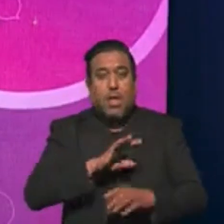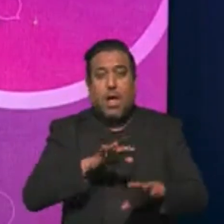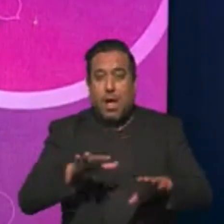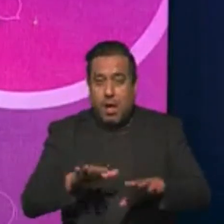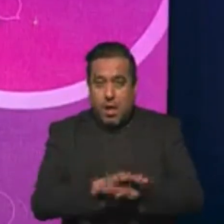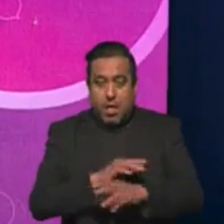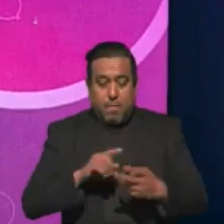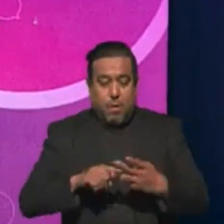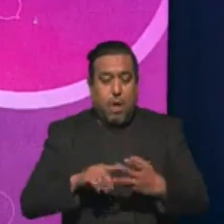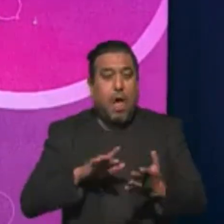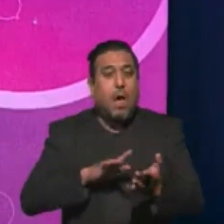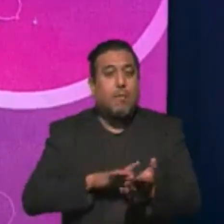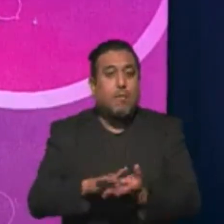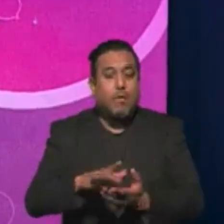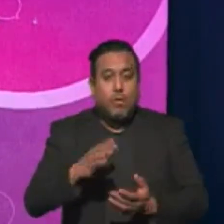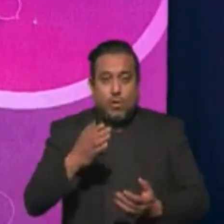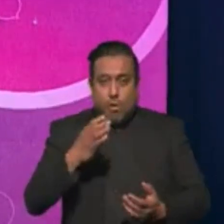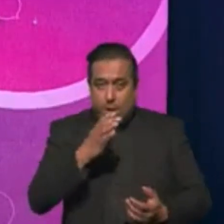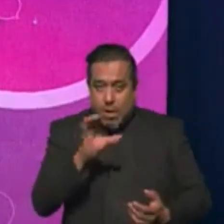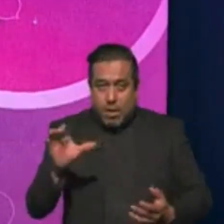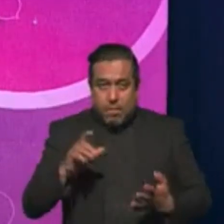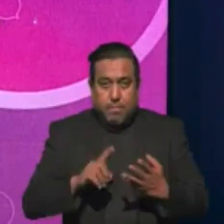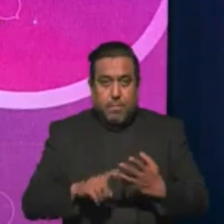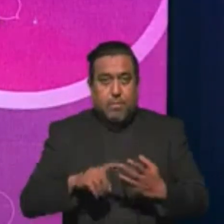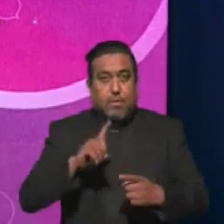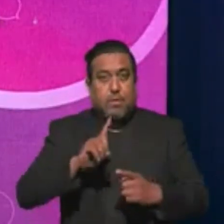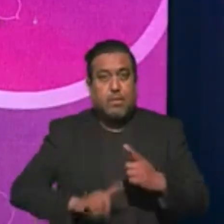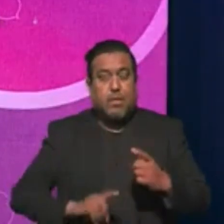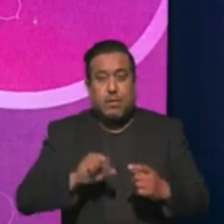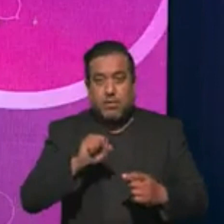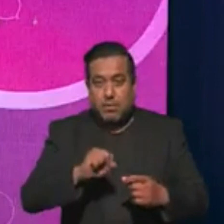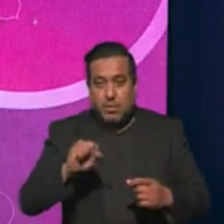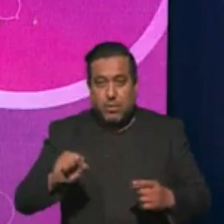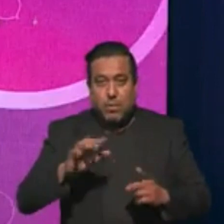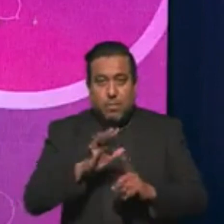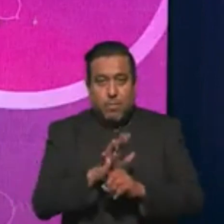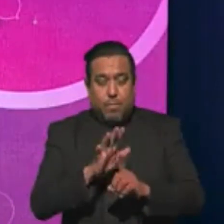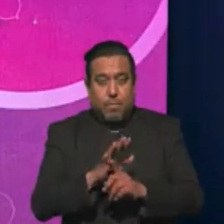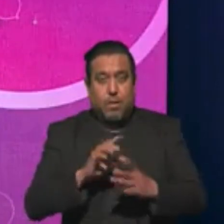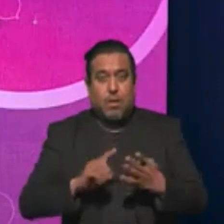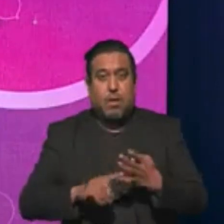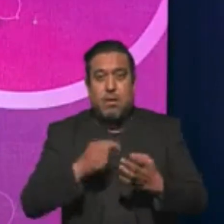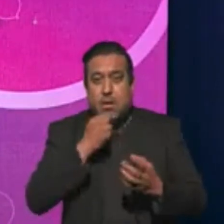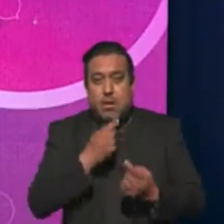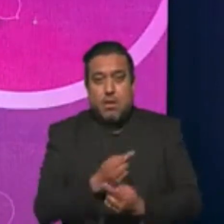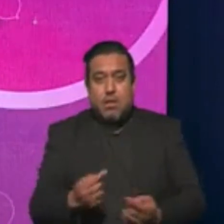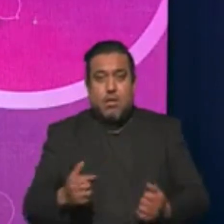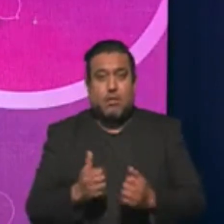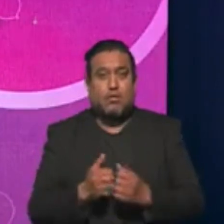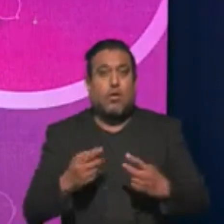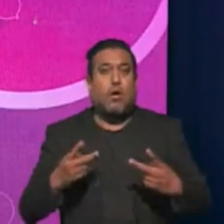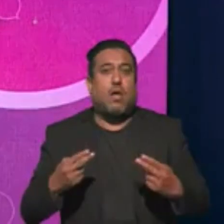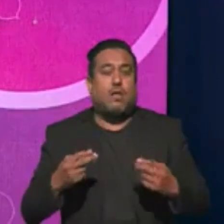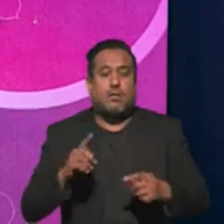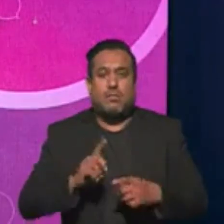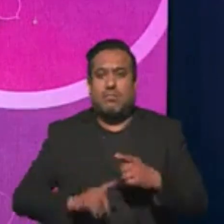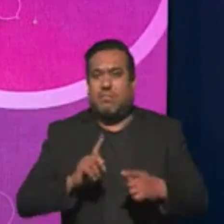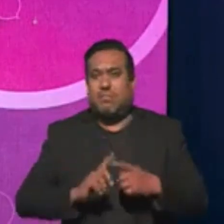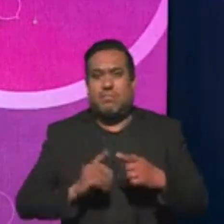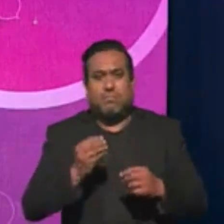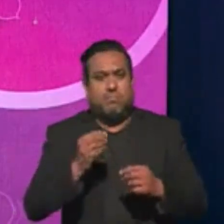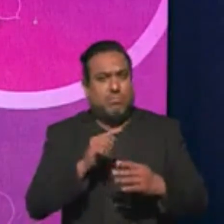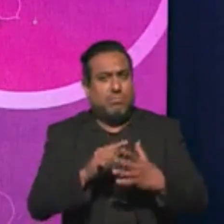para el campo el seguro popular medicinas para niños con cáncer etcétera etcétera